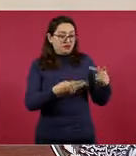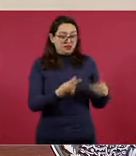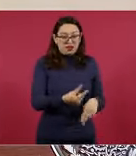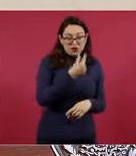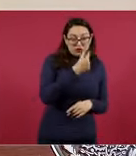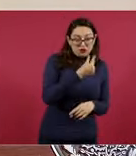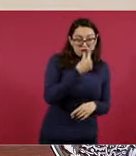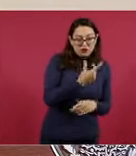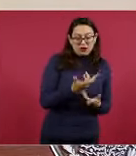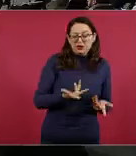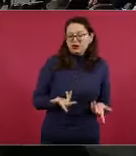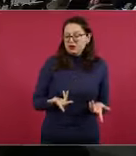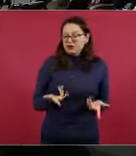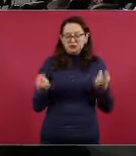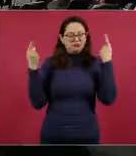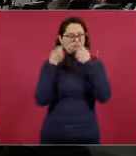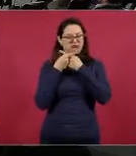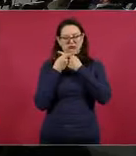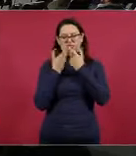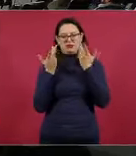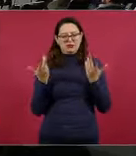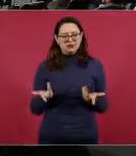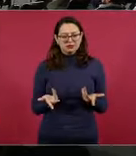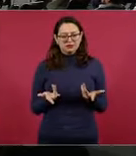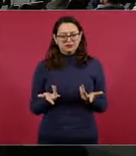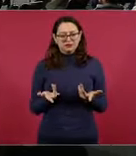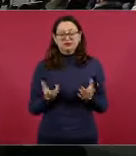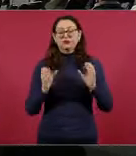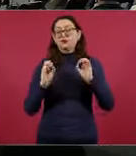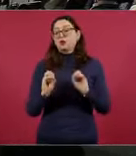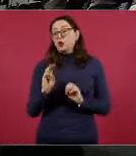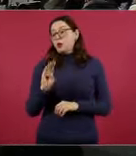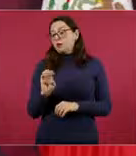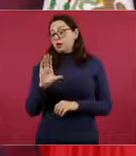o están otorgando becas